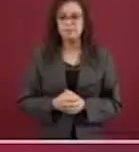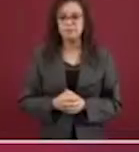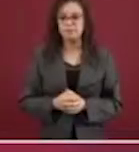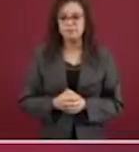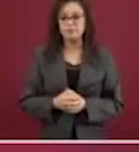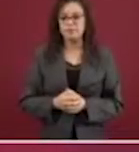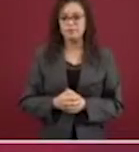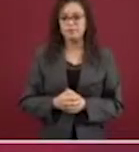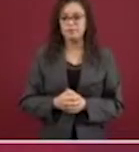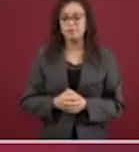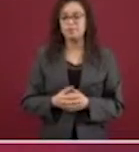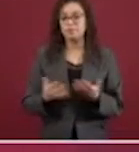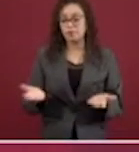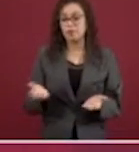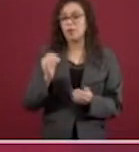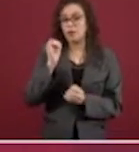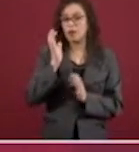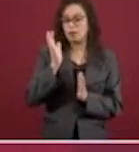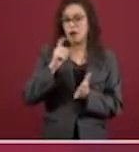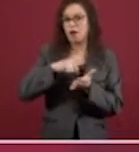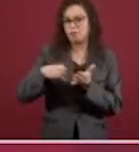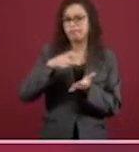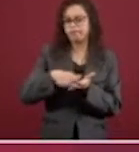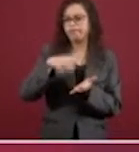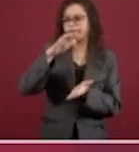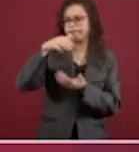se están adquiriendo ventiladores,